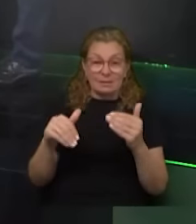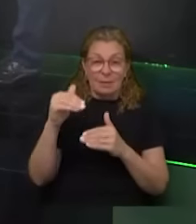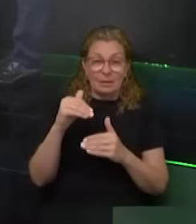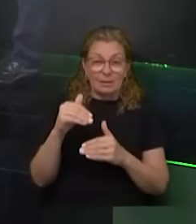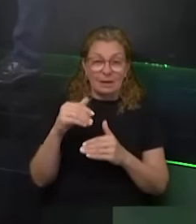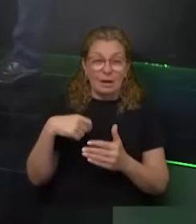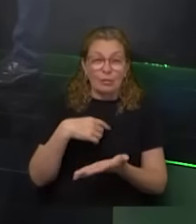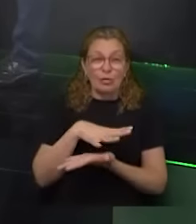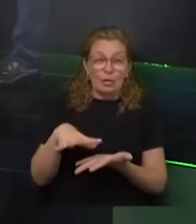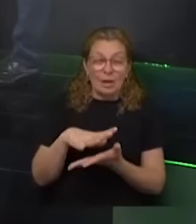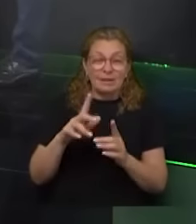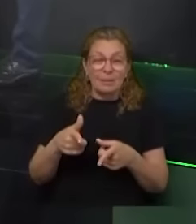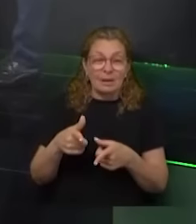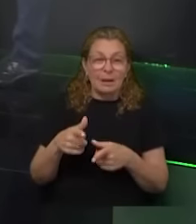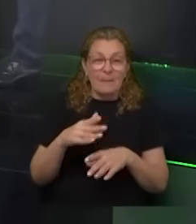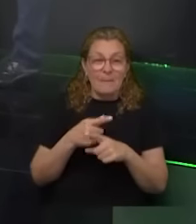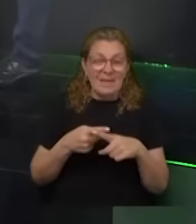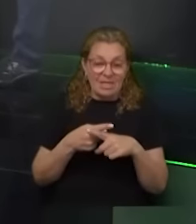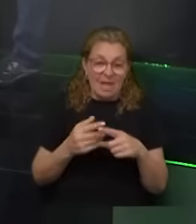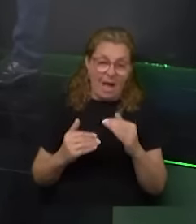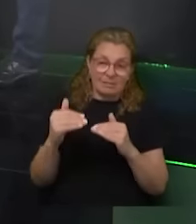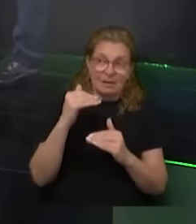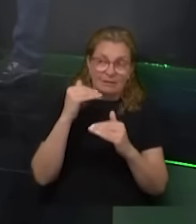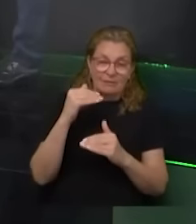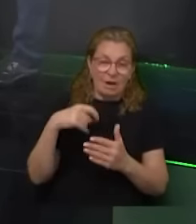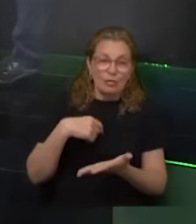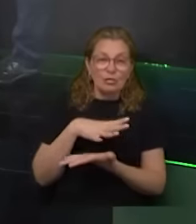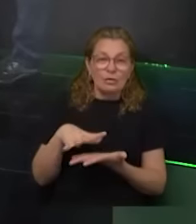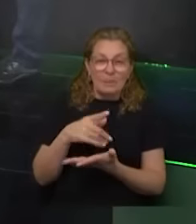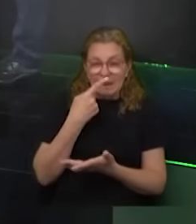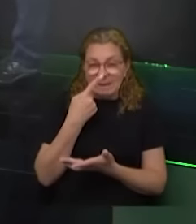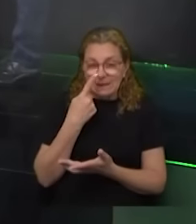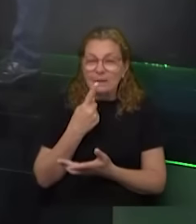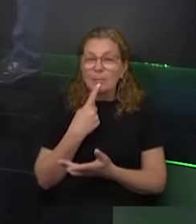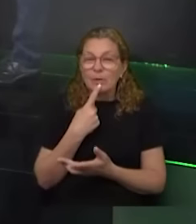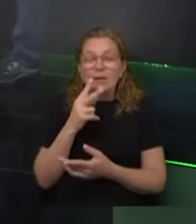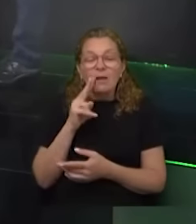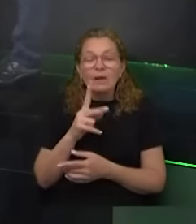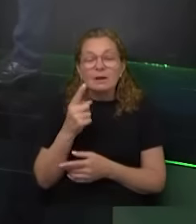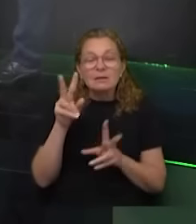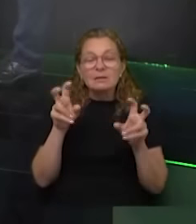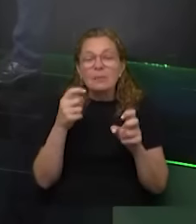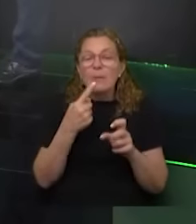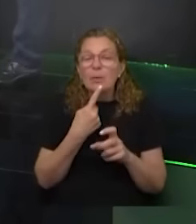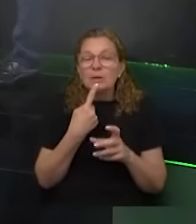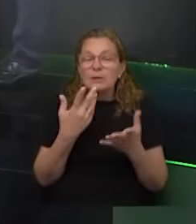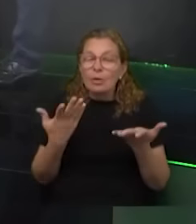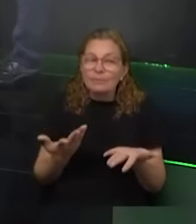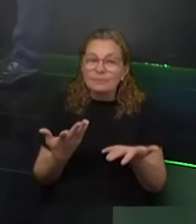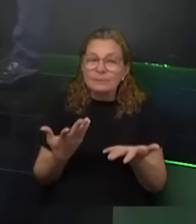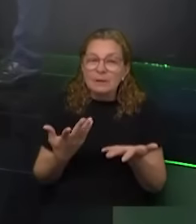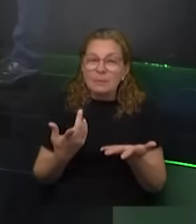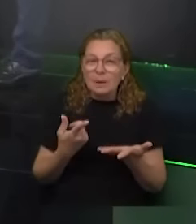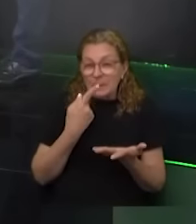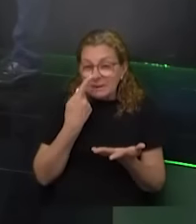eh sociales también sobre todo clase media hacia arriba tiende a tener más interés en la política a seguir más los temas políticos y por lo tanto tener más